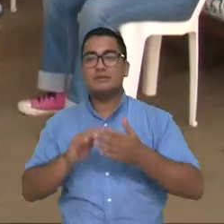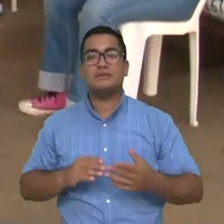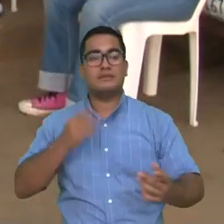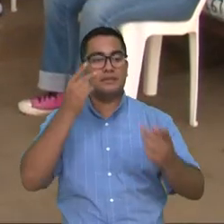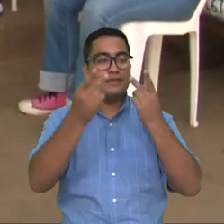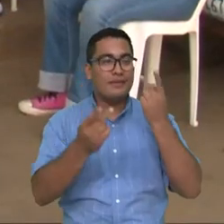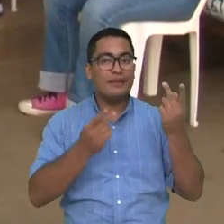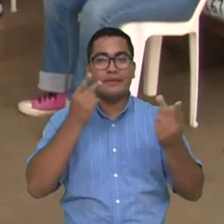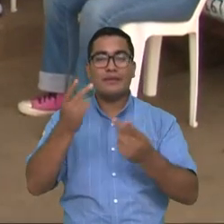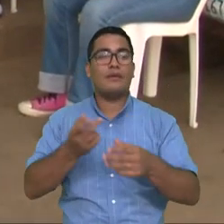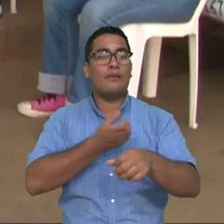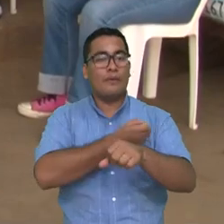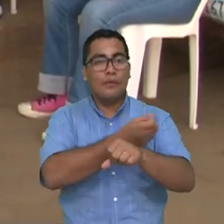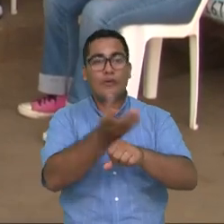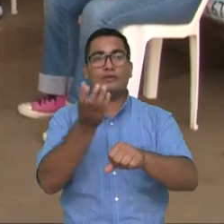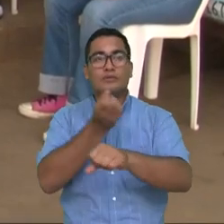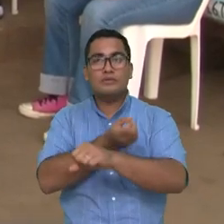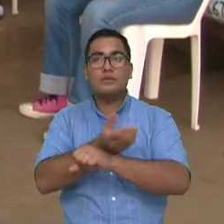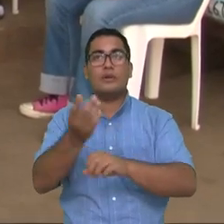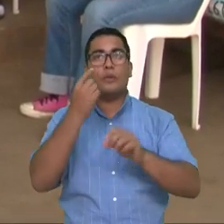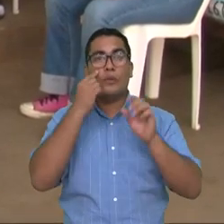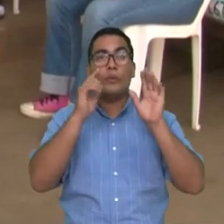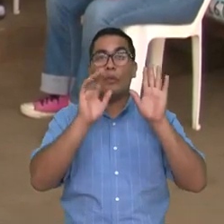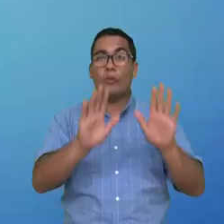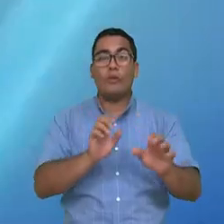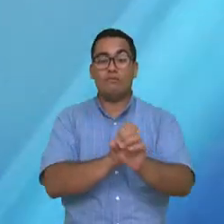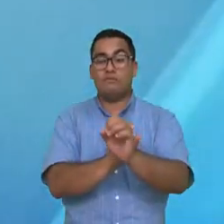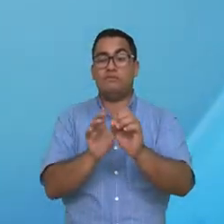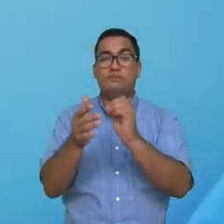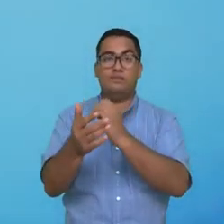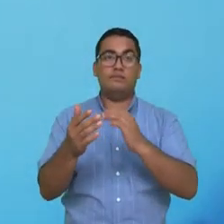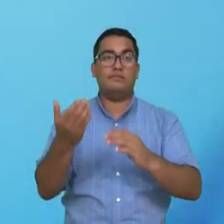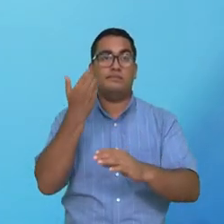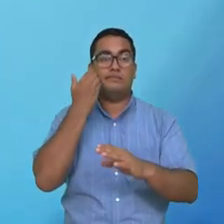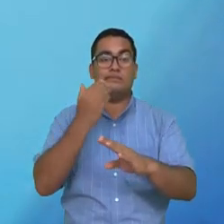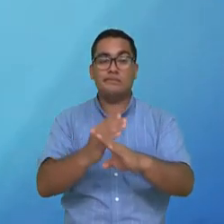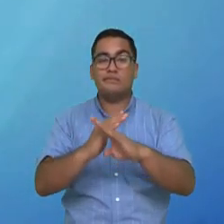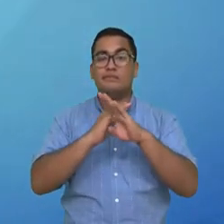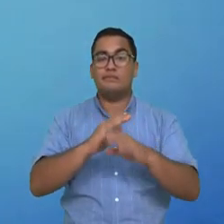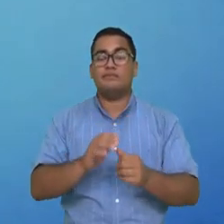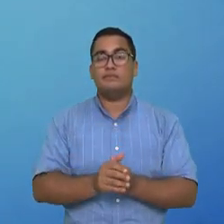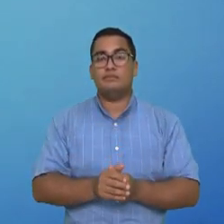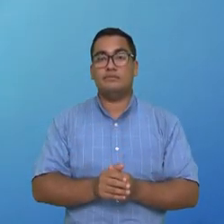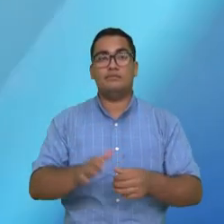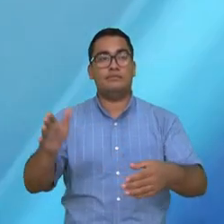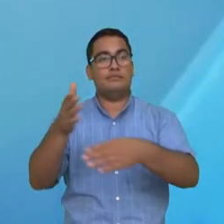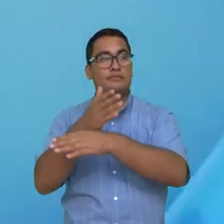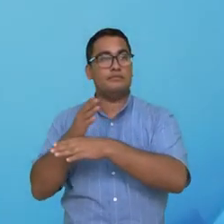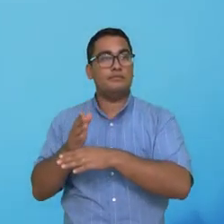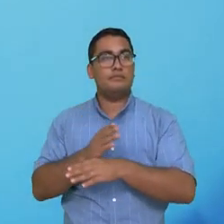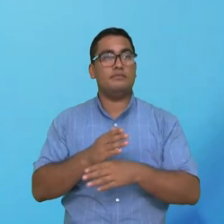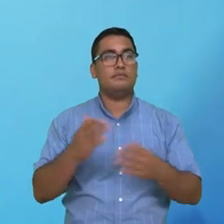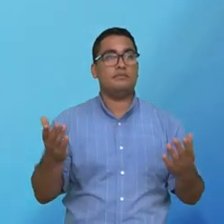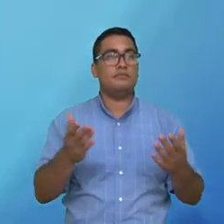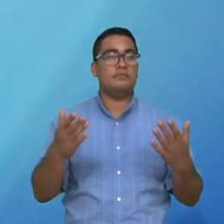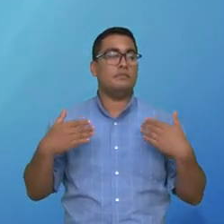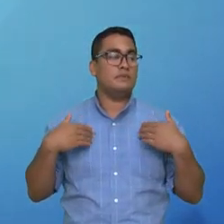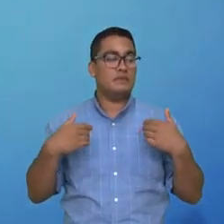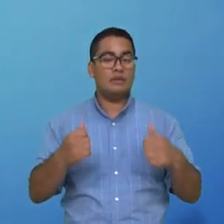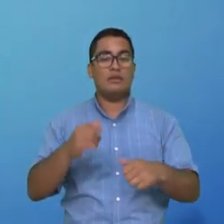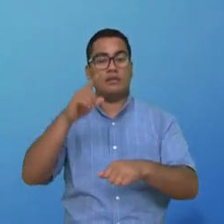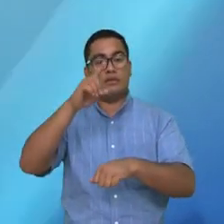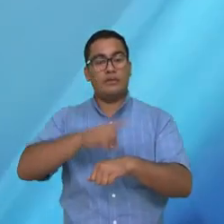para llevar el mensaje de prevención al coronavirus. Las autoridades de salud, especialistas, médicos,